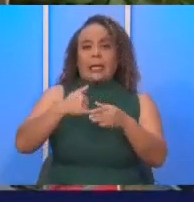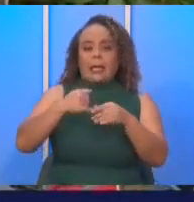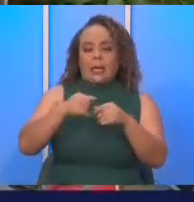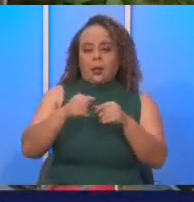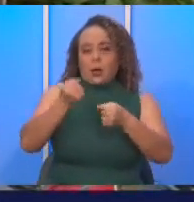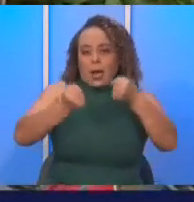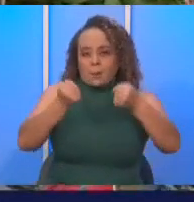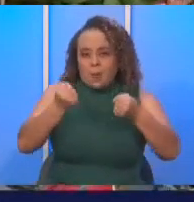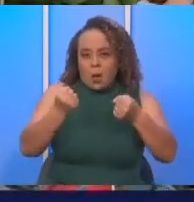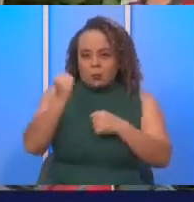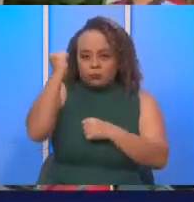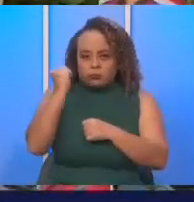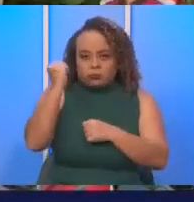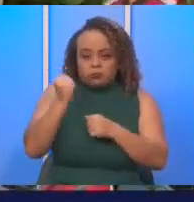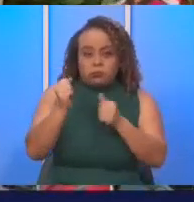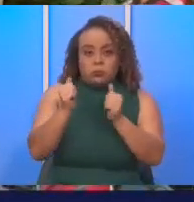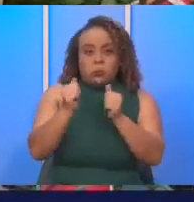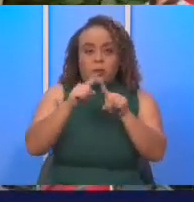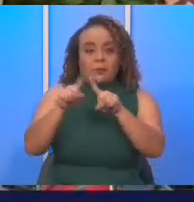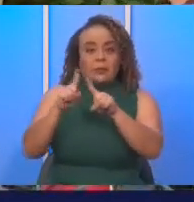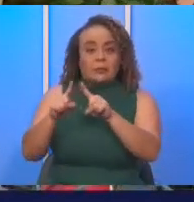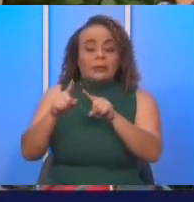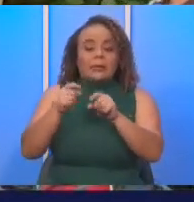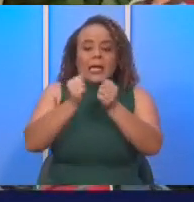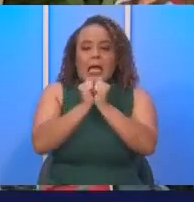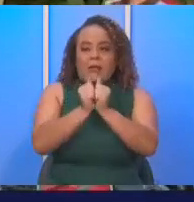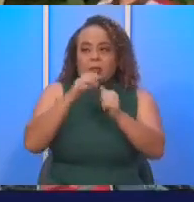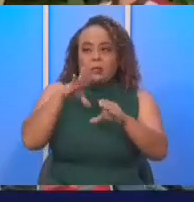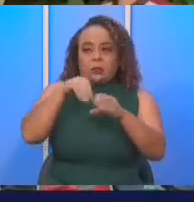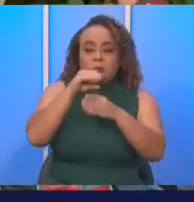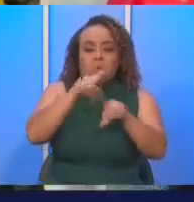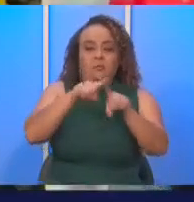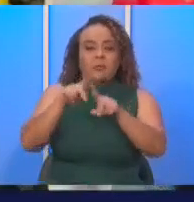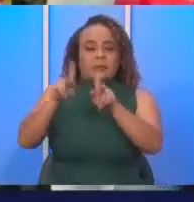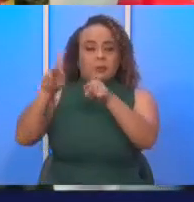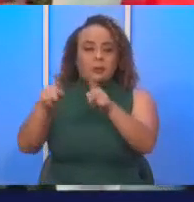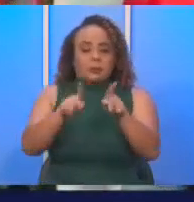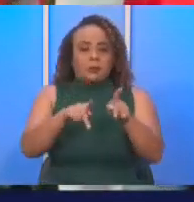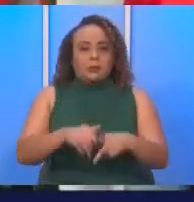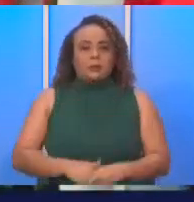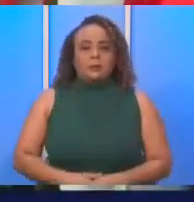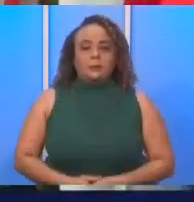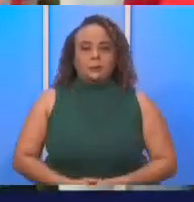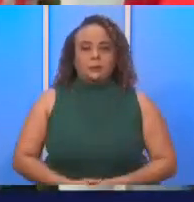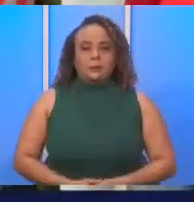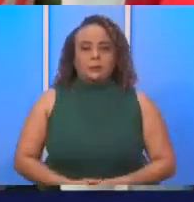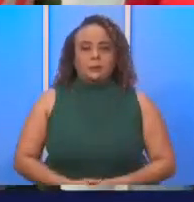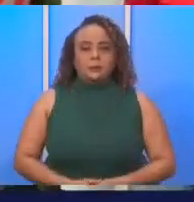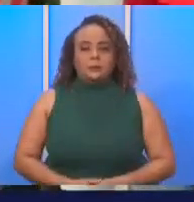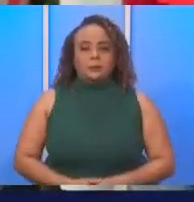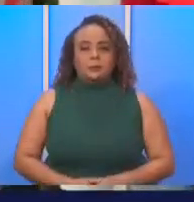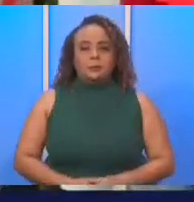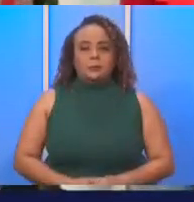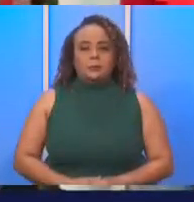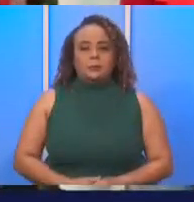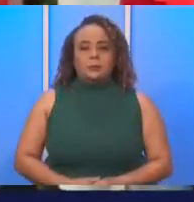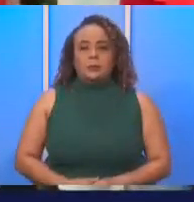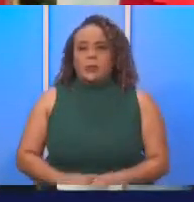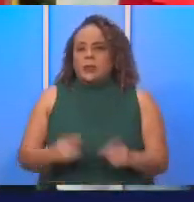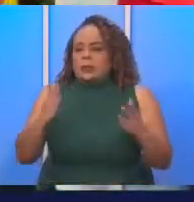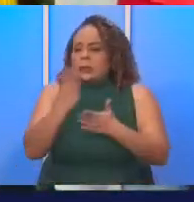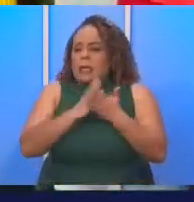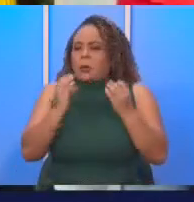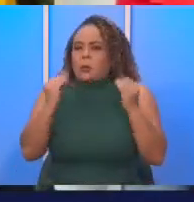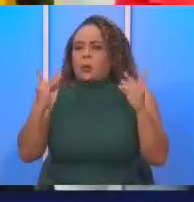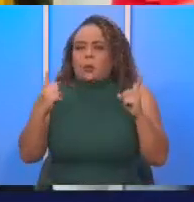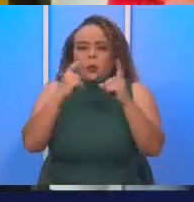con varios caballos dentro y con tres personas prensadas dentro de la estructura del camión. El rescate fue muy técnico, muy, muy complejo.